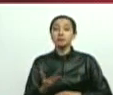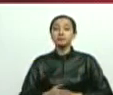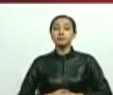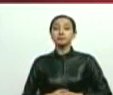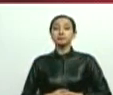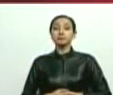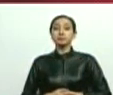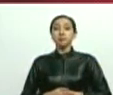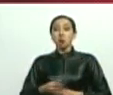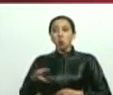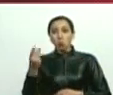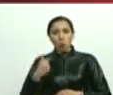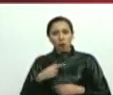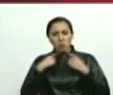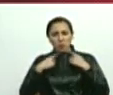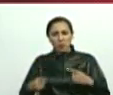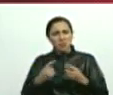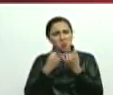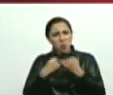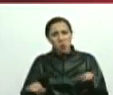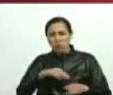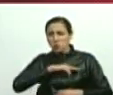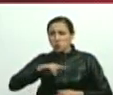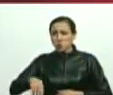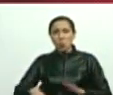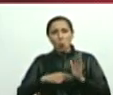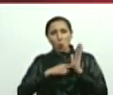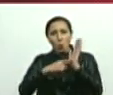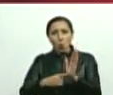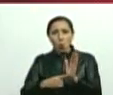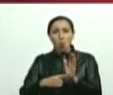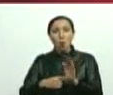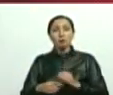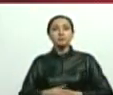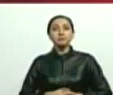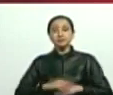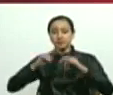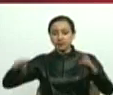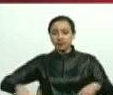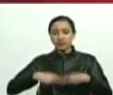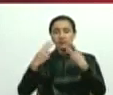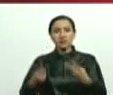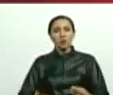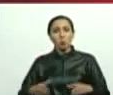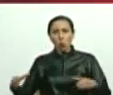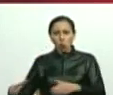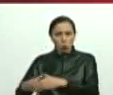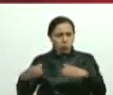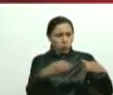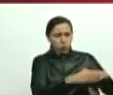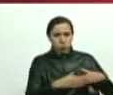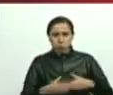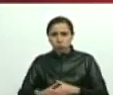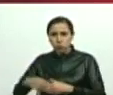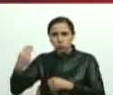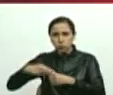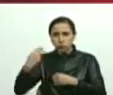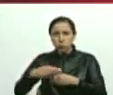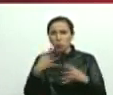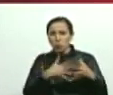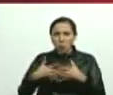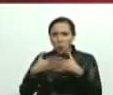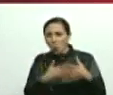¿Cuántos años perdimos la independencia y nos convertimos en una neocolonia, en un protectorado petrolero gringo? ¿Cuántos